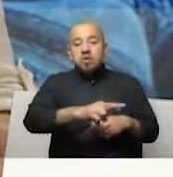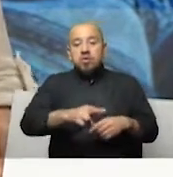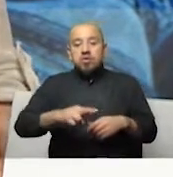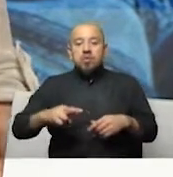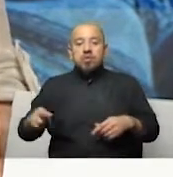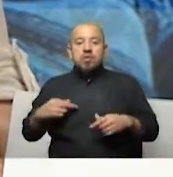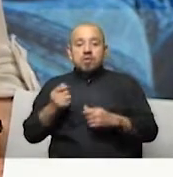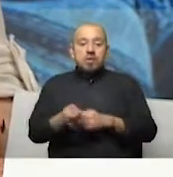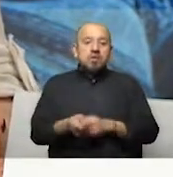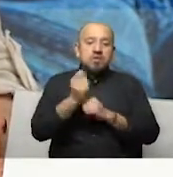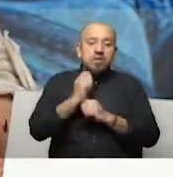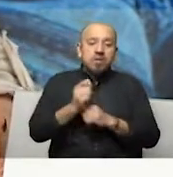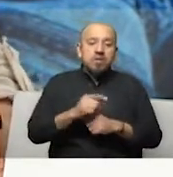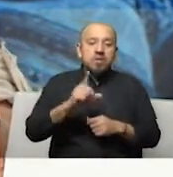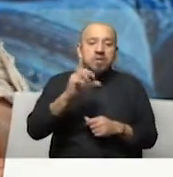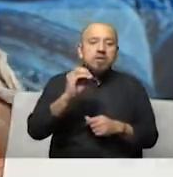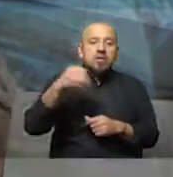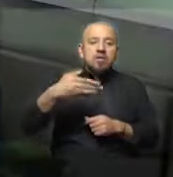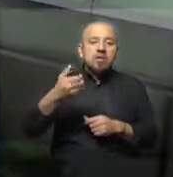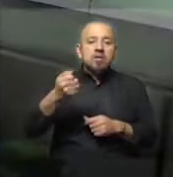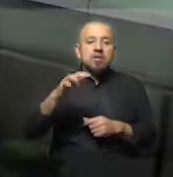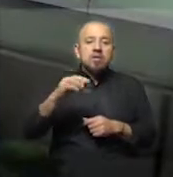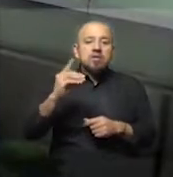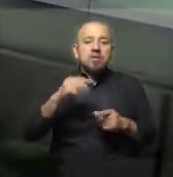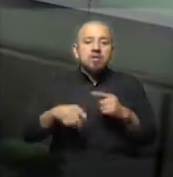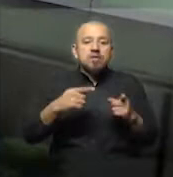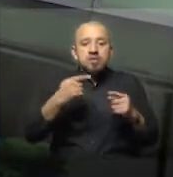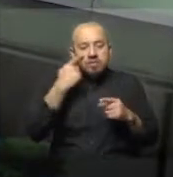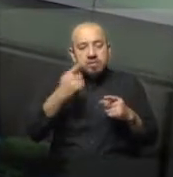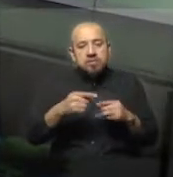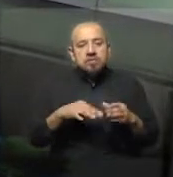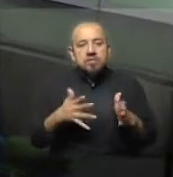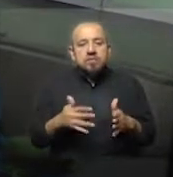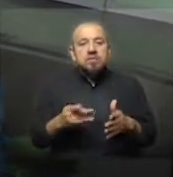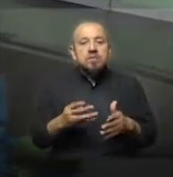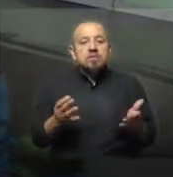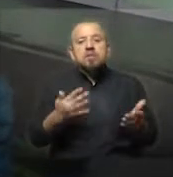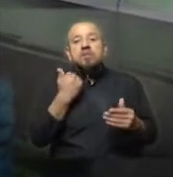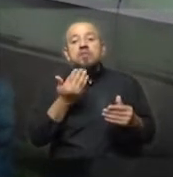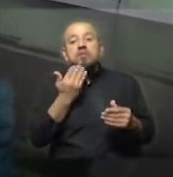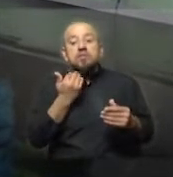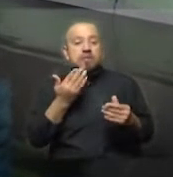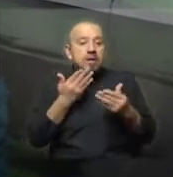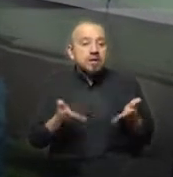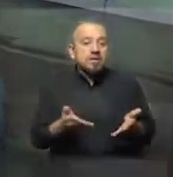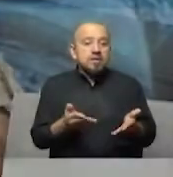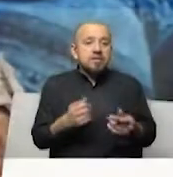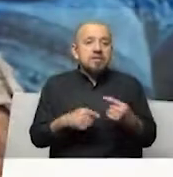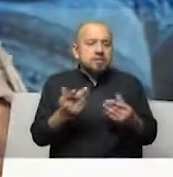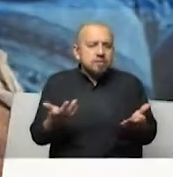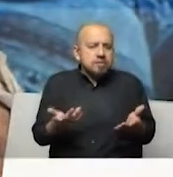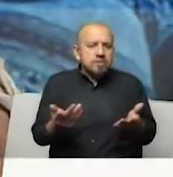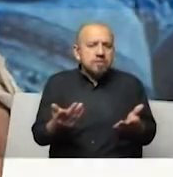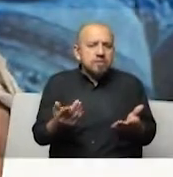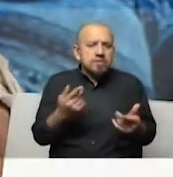pescando atiende Lombardo que ya había muerto y los países Sí sí le decía que pasa y ella le decía no sé nada no sé nada Cómo que no